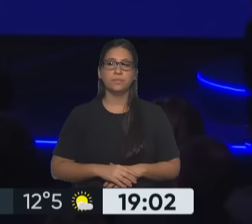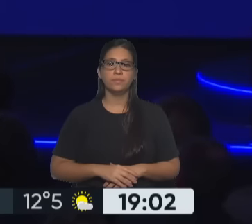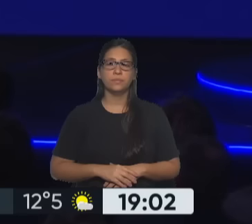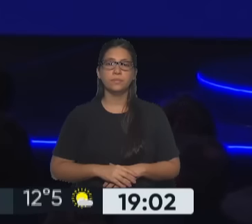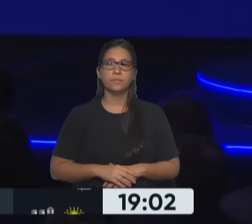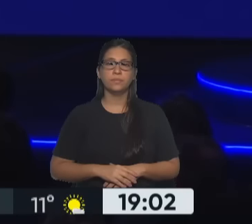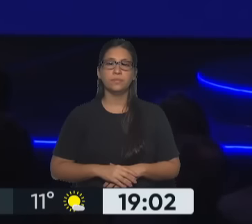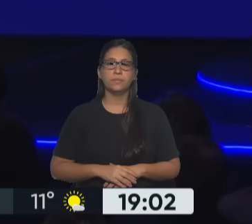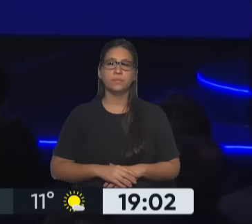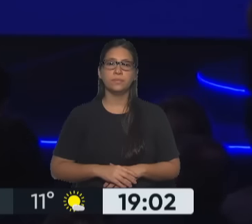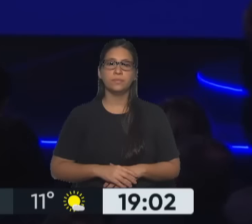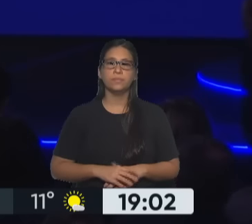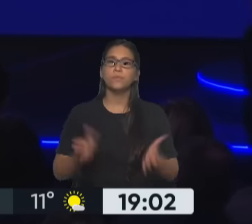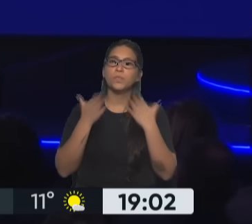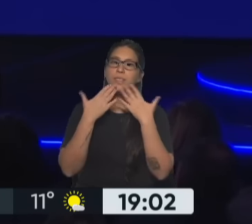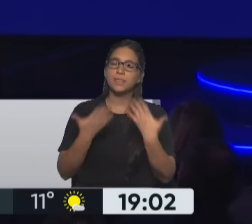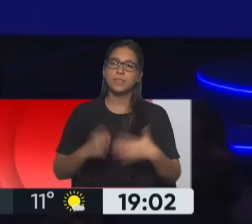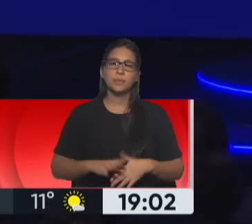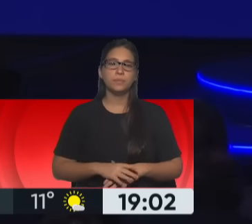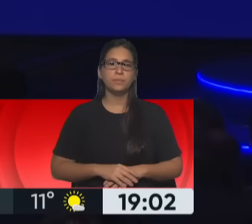Señoras. Muchísimas gracias.